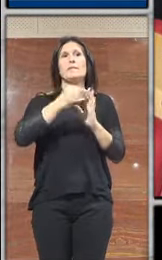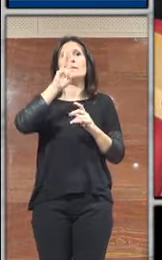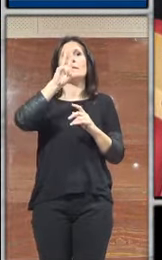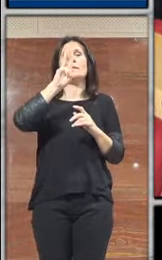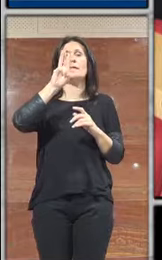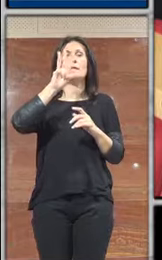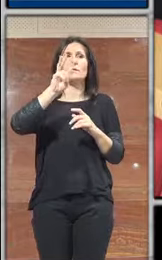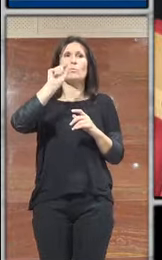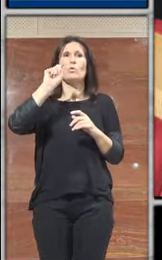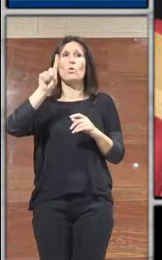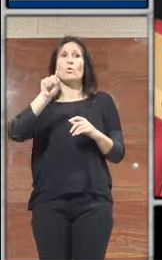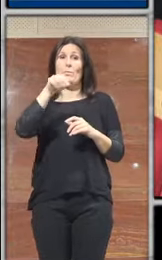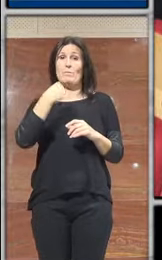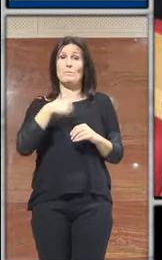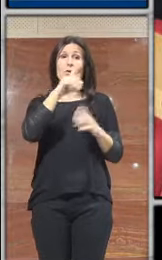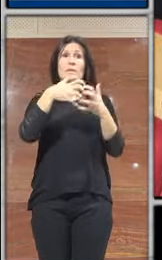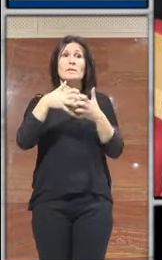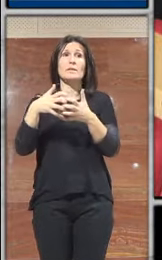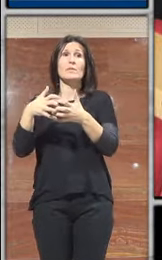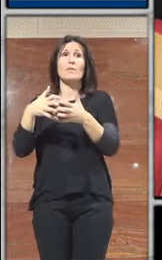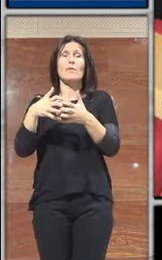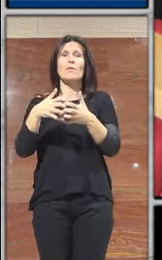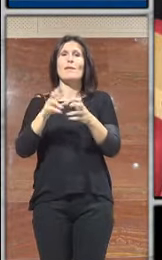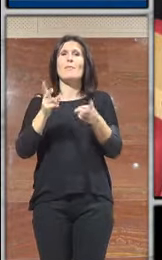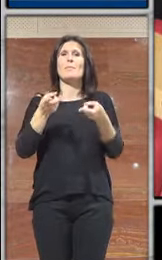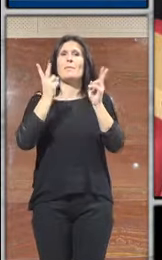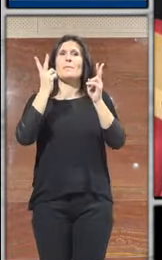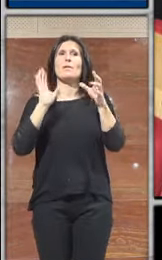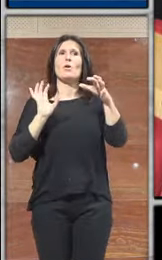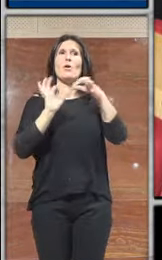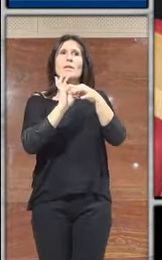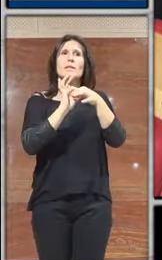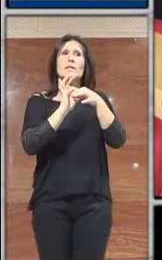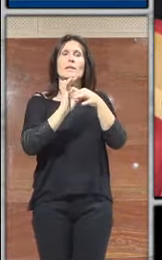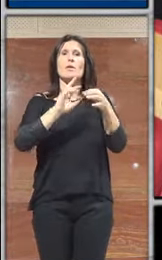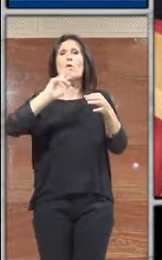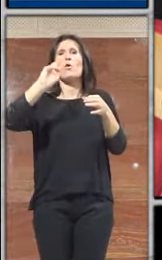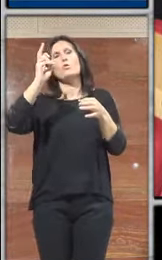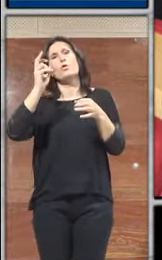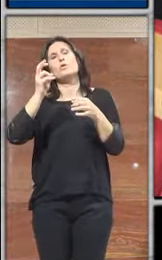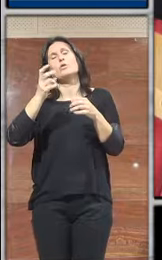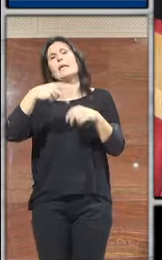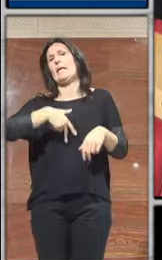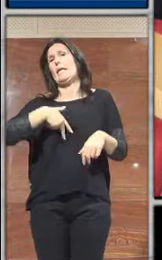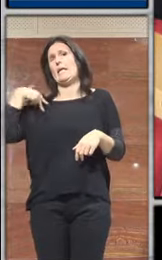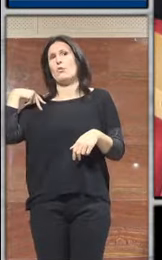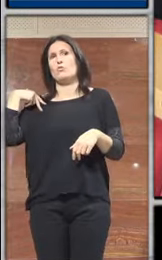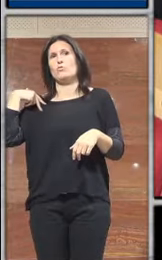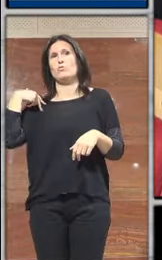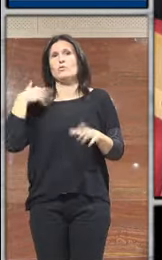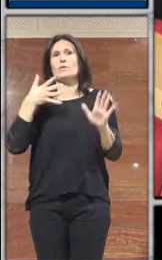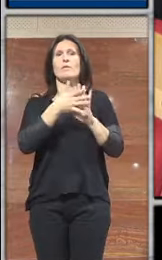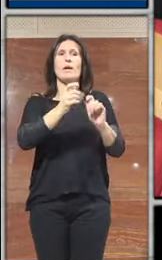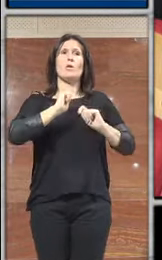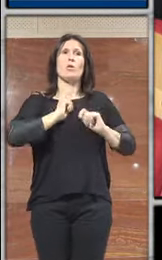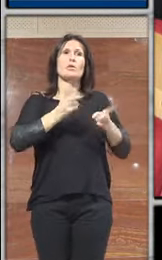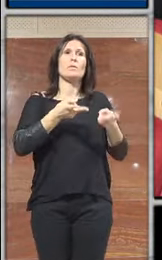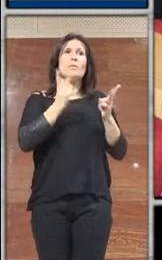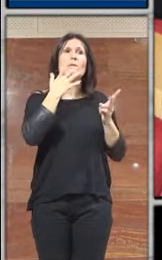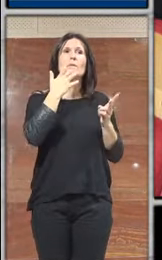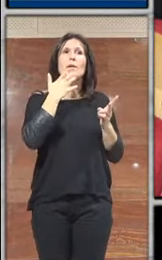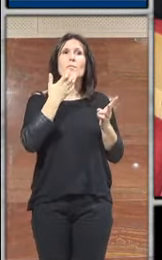estos dispositivos ya permiten conectar dispositivos USB genéricos. Entonces, nos va a permitir, por ejemplo,